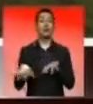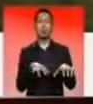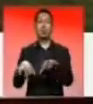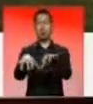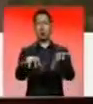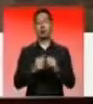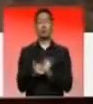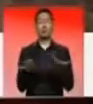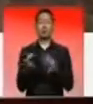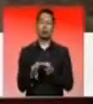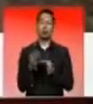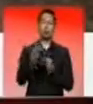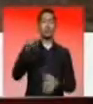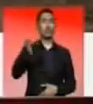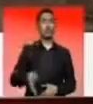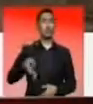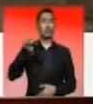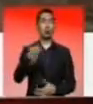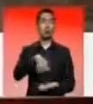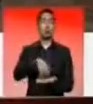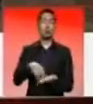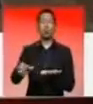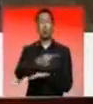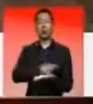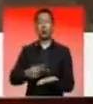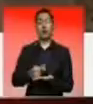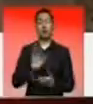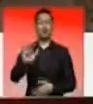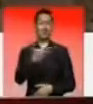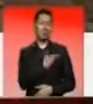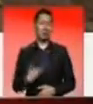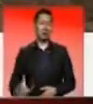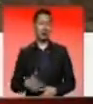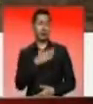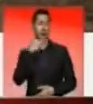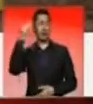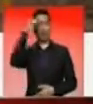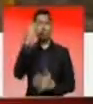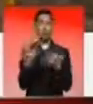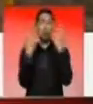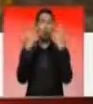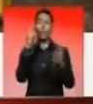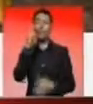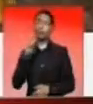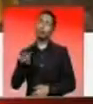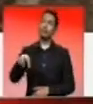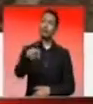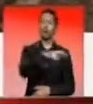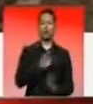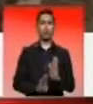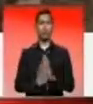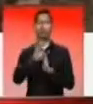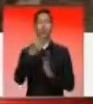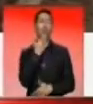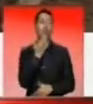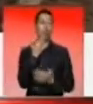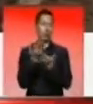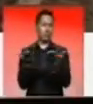actividades en el cantón Durán de la provincia del Guayas. El primer mandatario recorrió las obras de esta ciudad para verificar los avances de las mismas. Además,